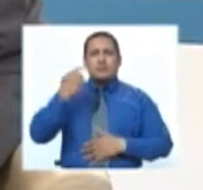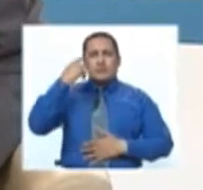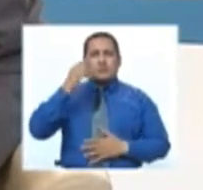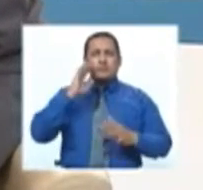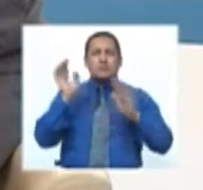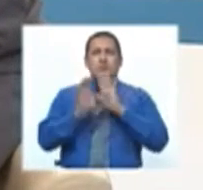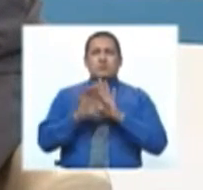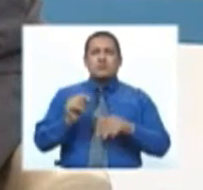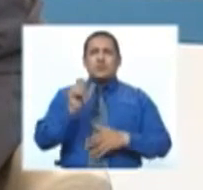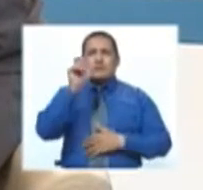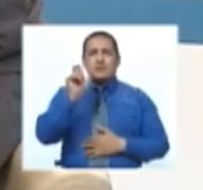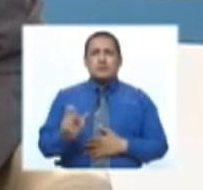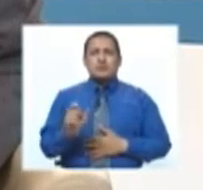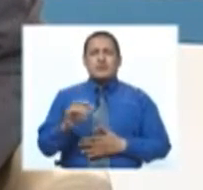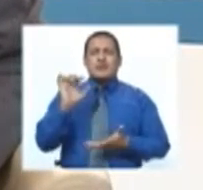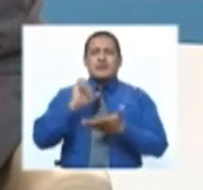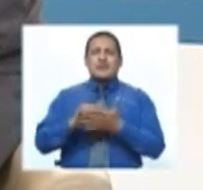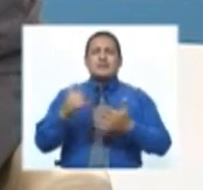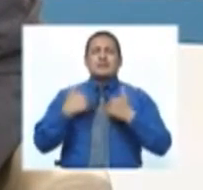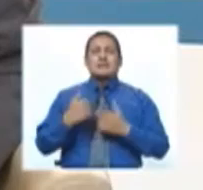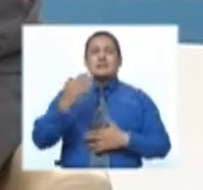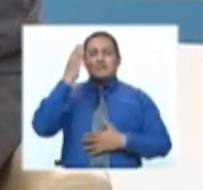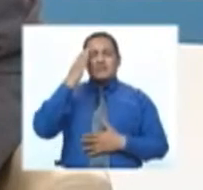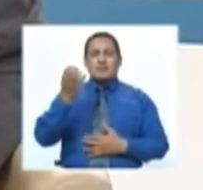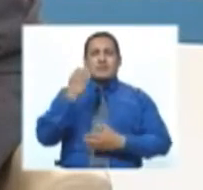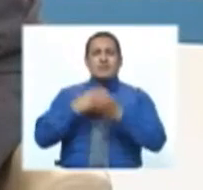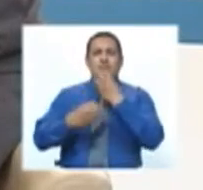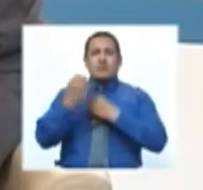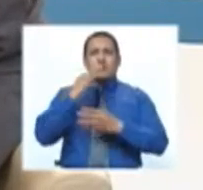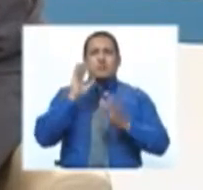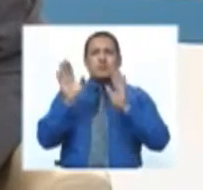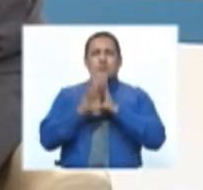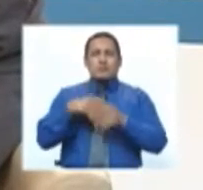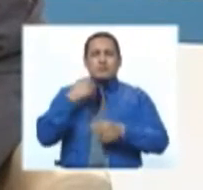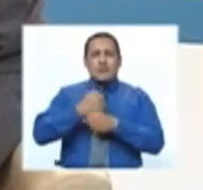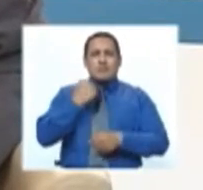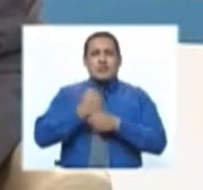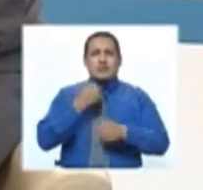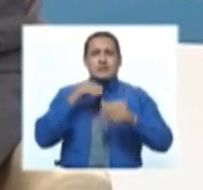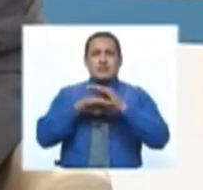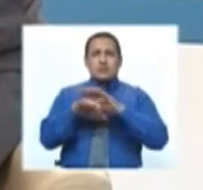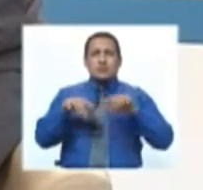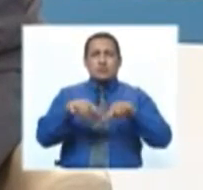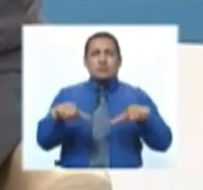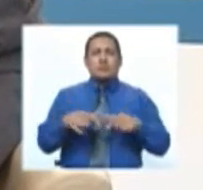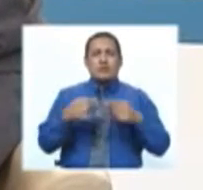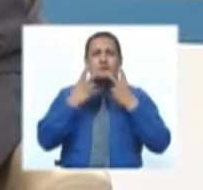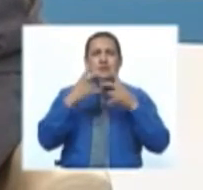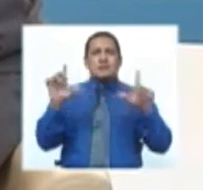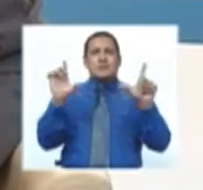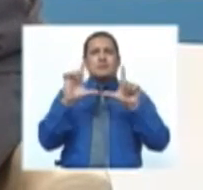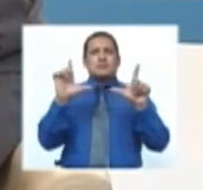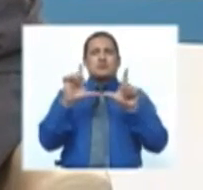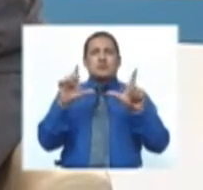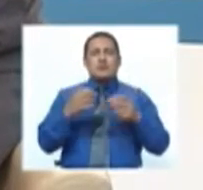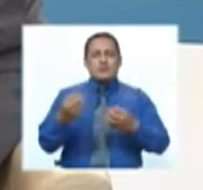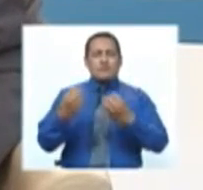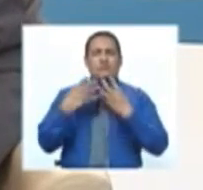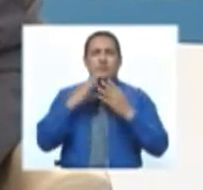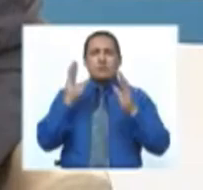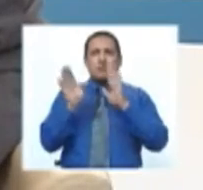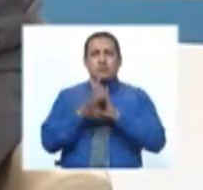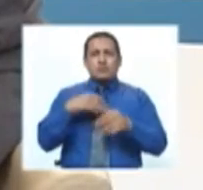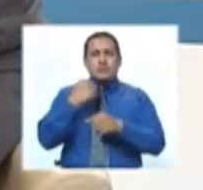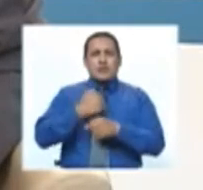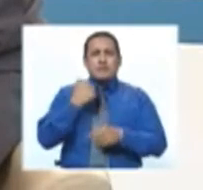pensando en una persona que se entera de las noticias, pese a que trabaja en esta entidad, pero por los medios de comunicación. ¿Basta